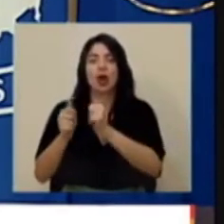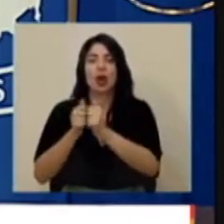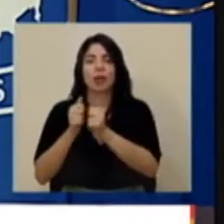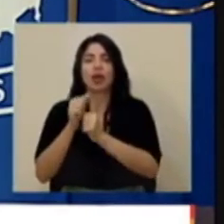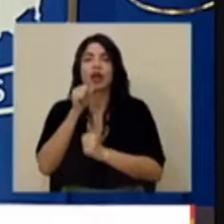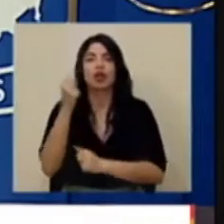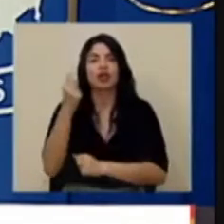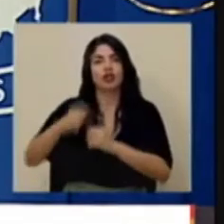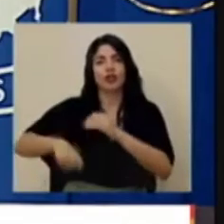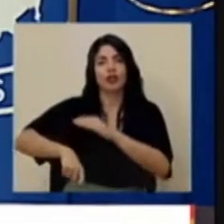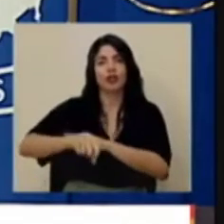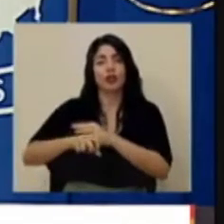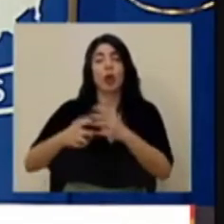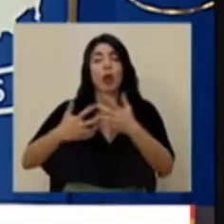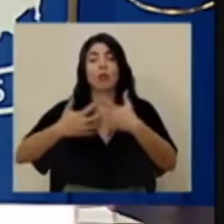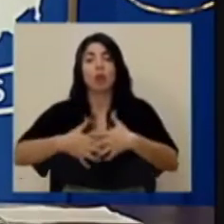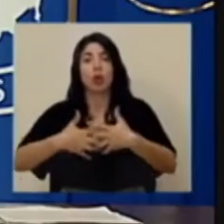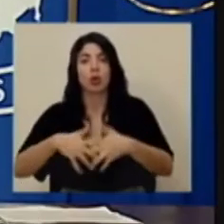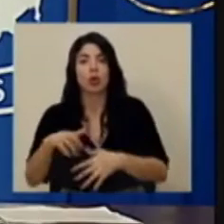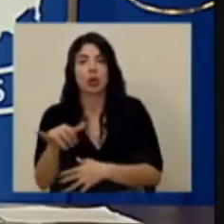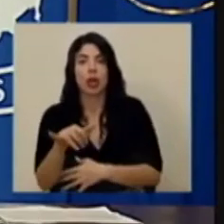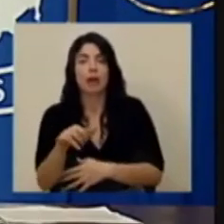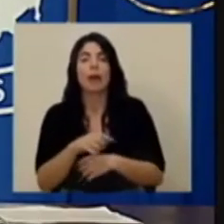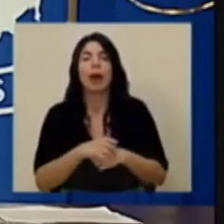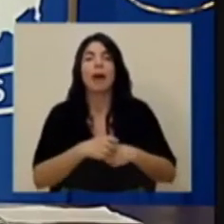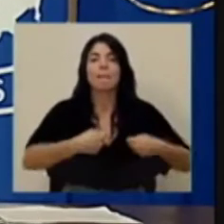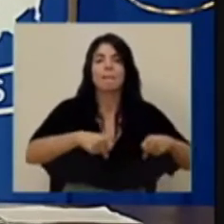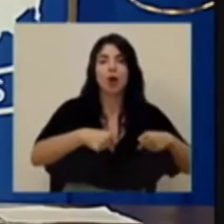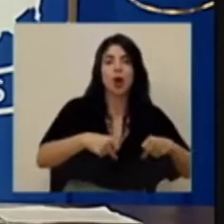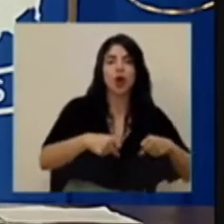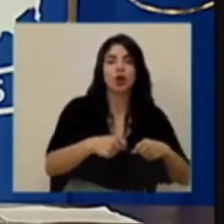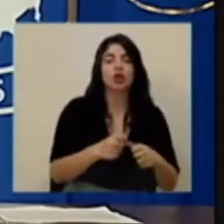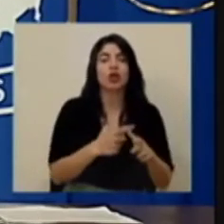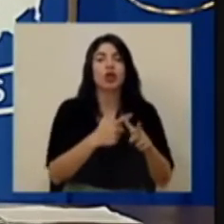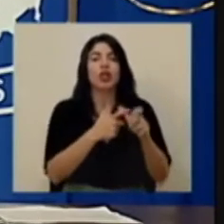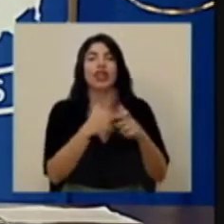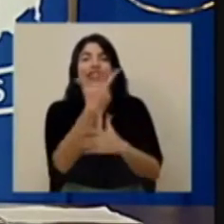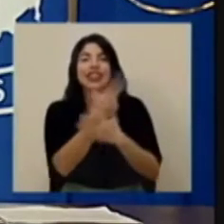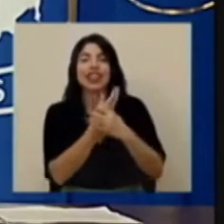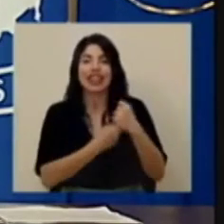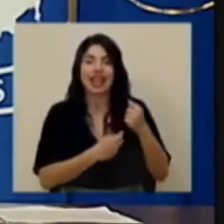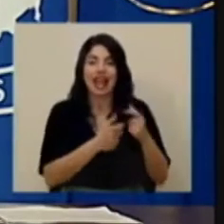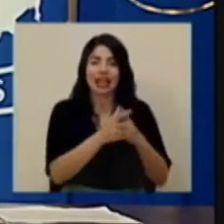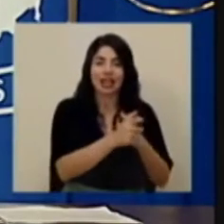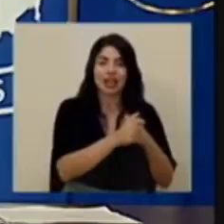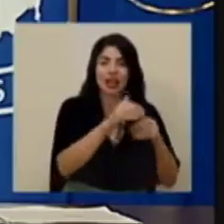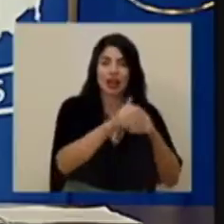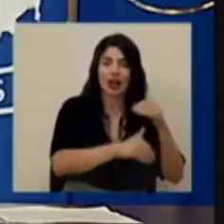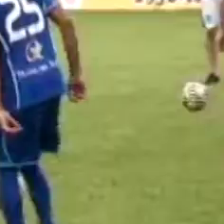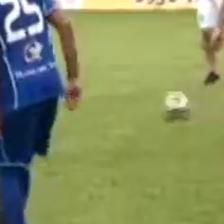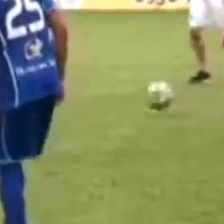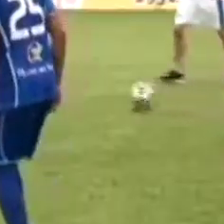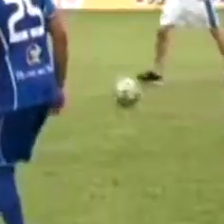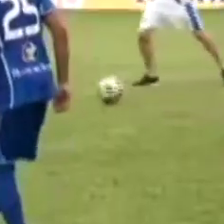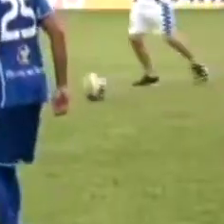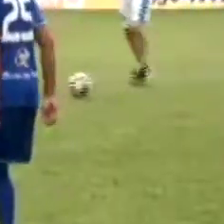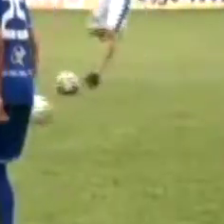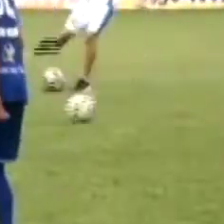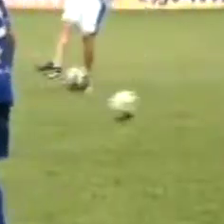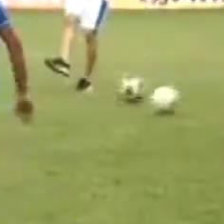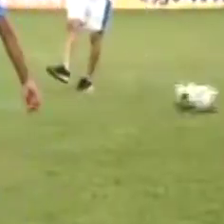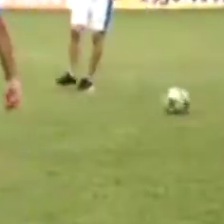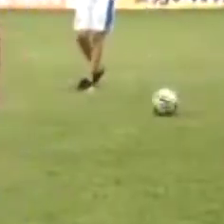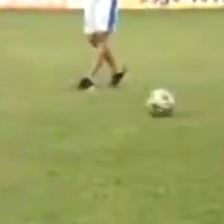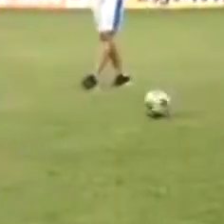fútbol, como es motores, como es motociclismo, triatlón, natación, atletismo en pista y